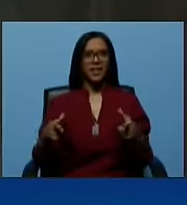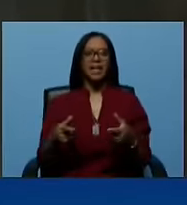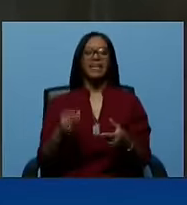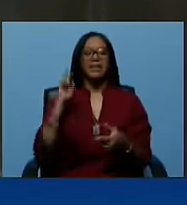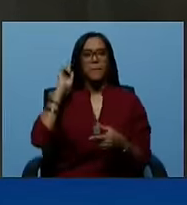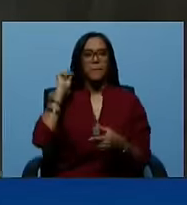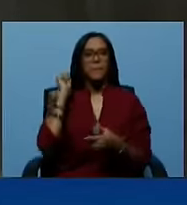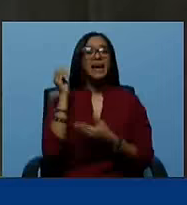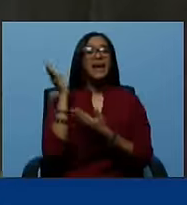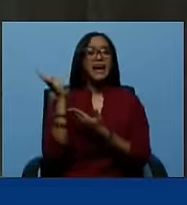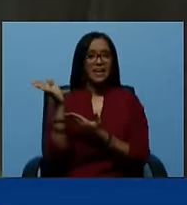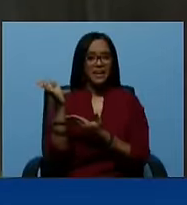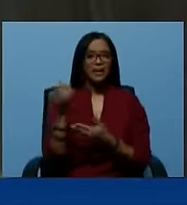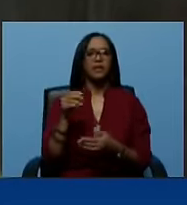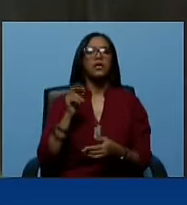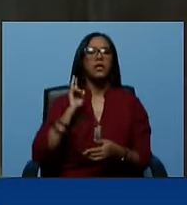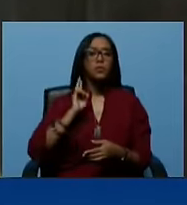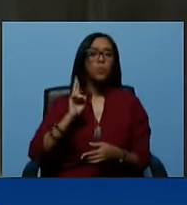él.